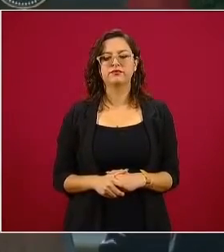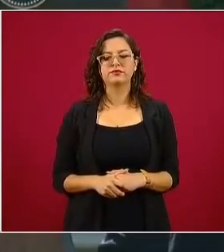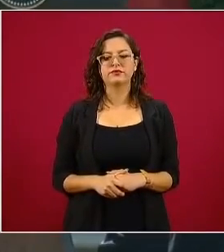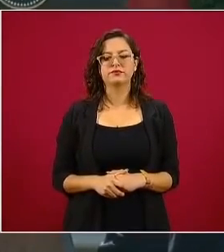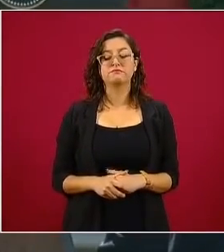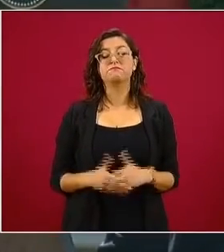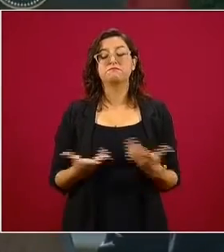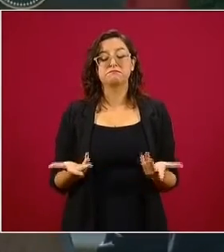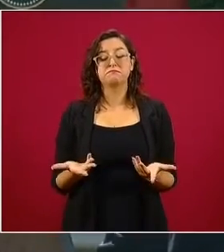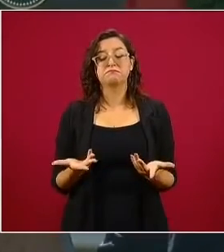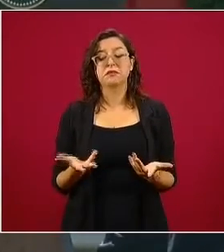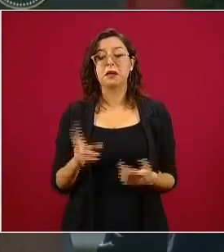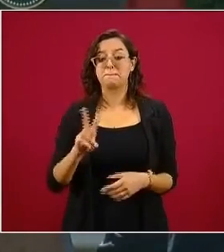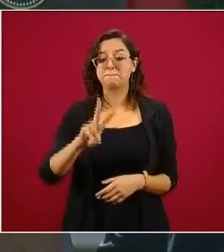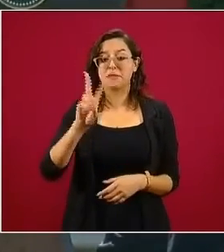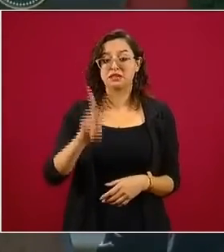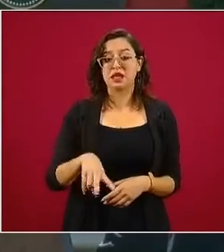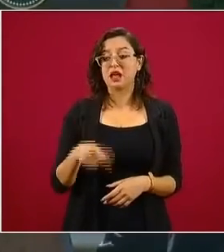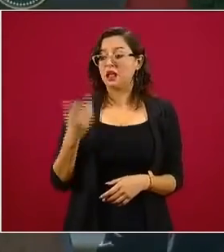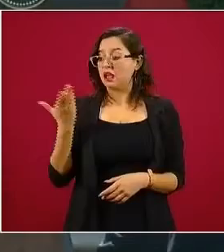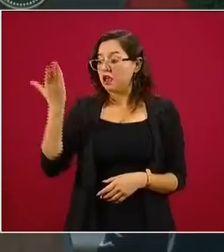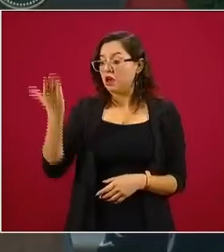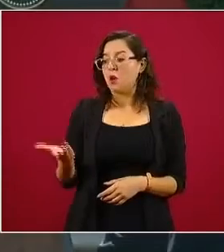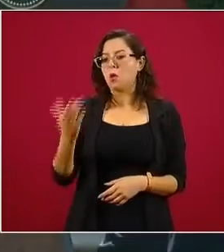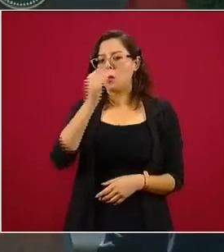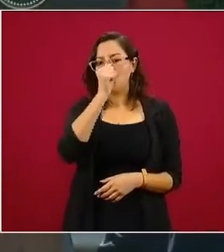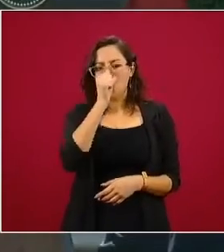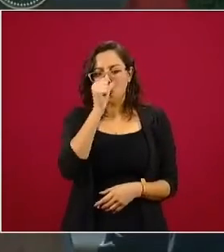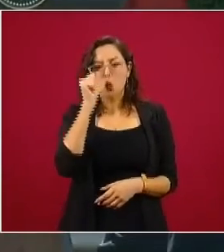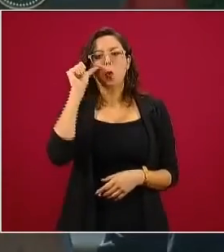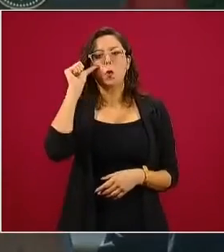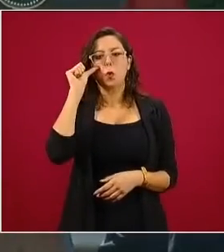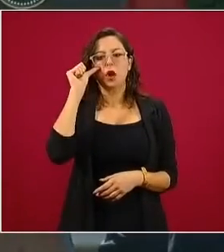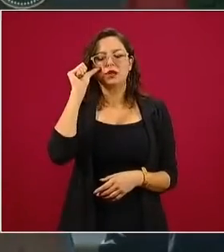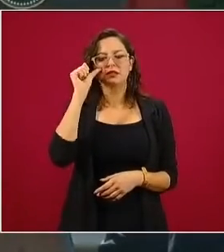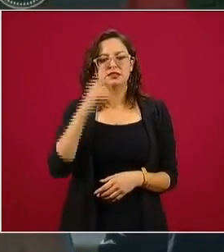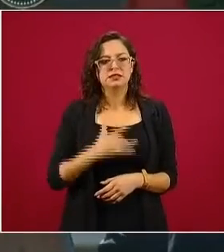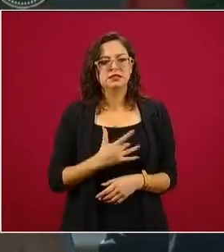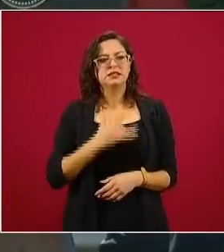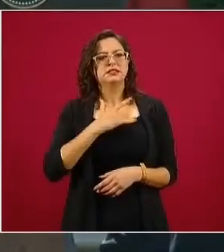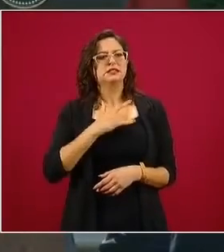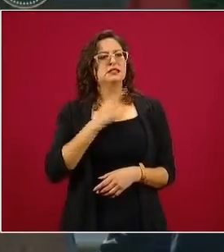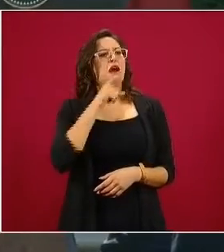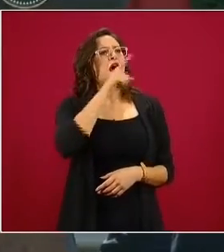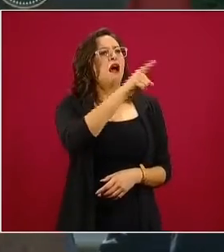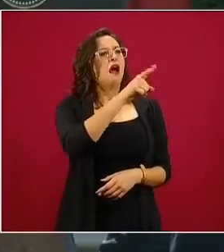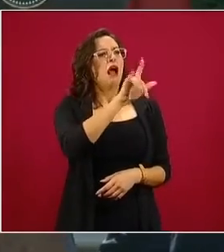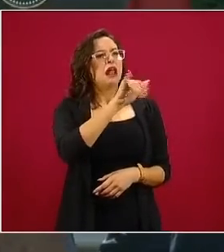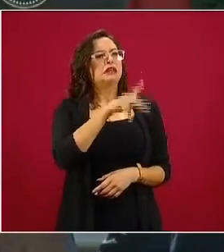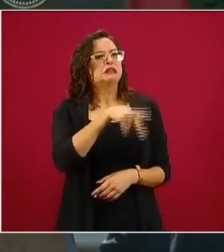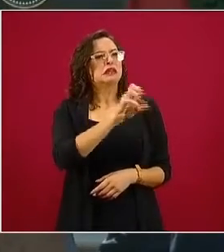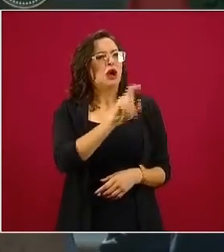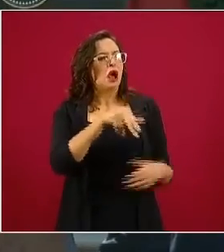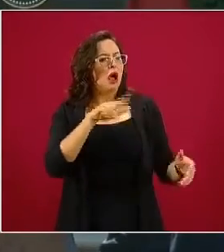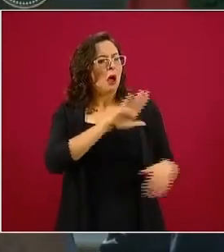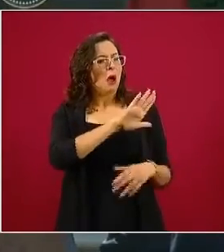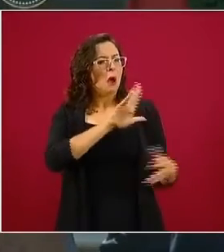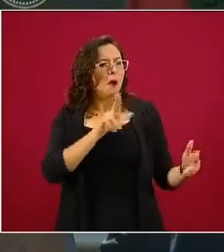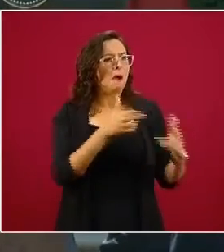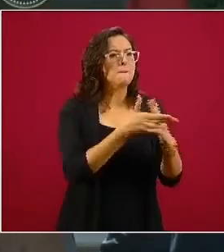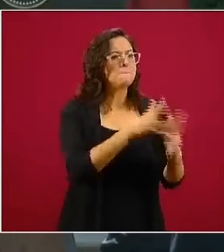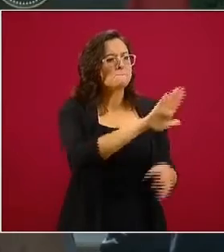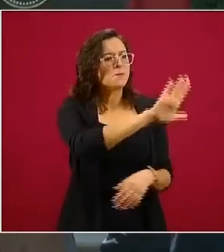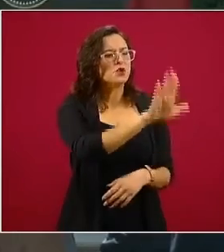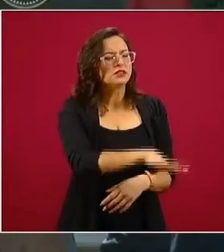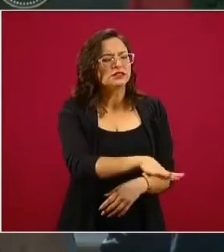es casual que Juárez haya lamentado el asesinato de Lincoln, diciendo: